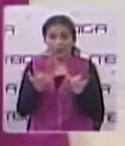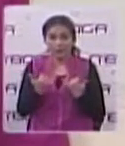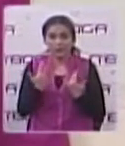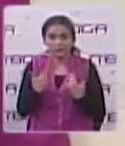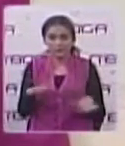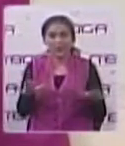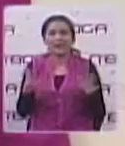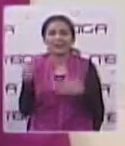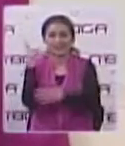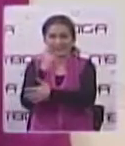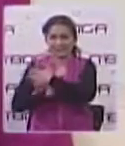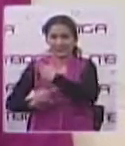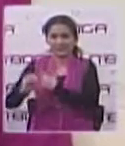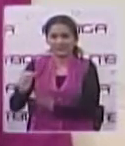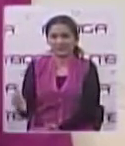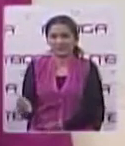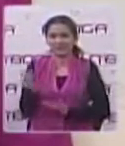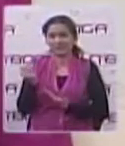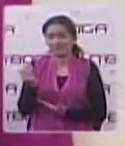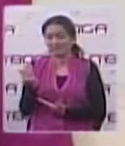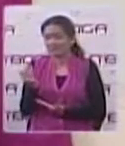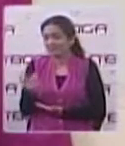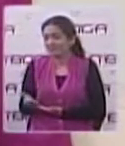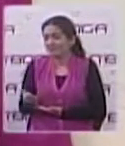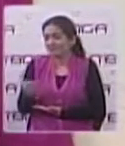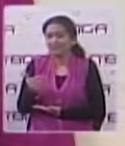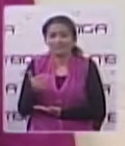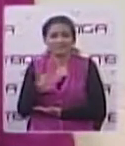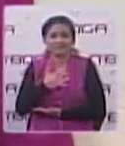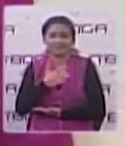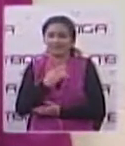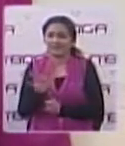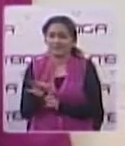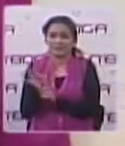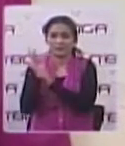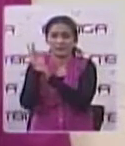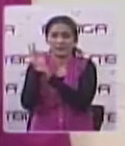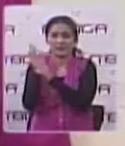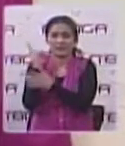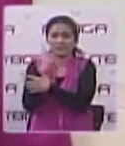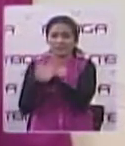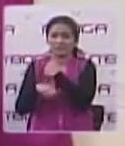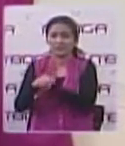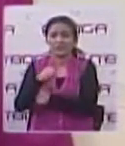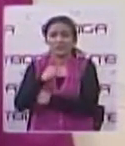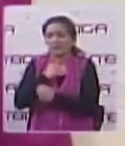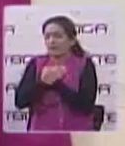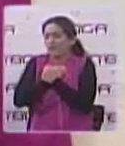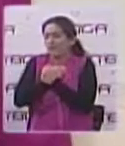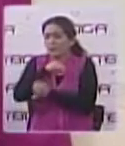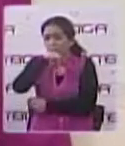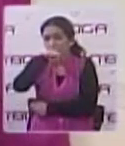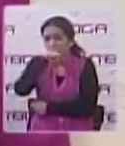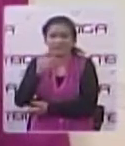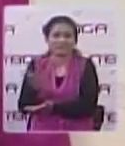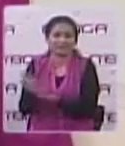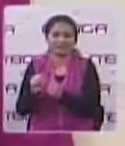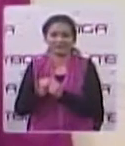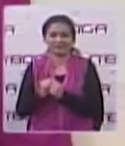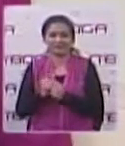algo único. El amor, la dedicación que uno tiene a sus hijos creo que es la mejor